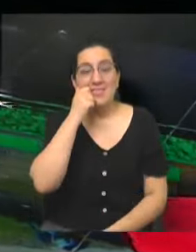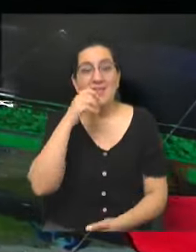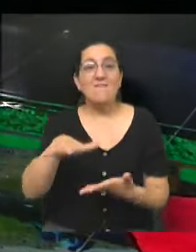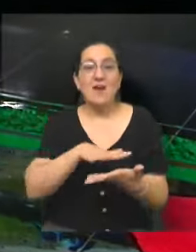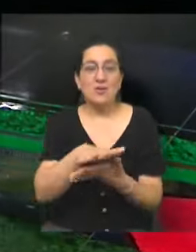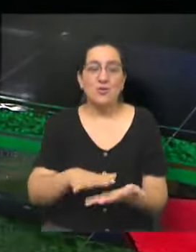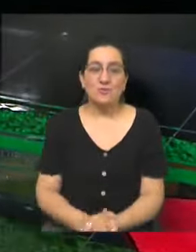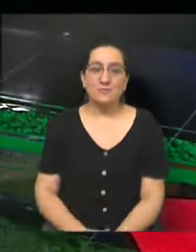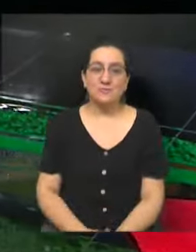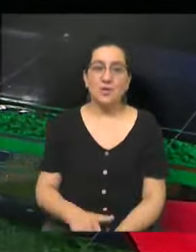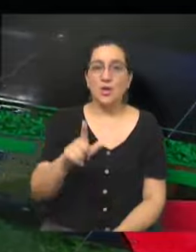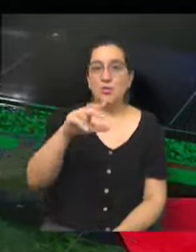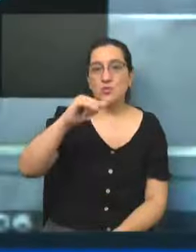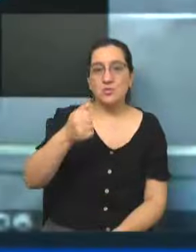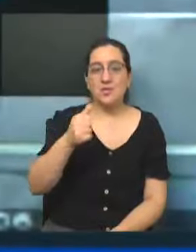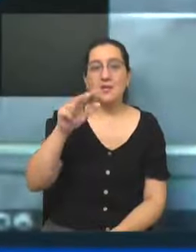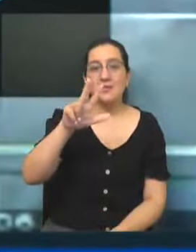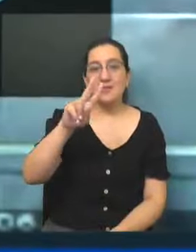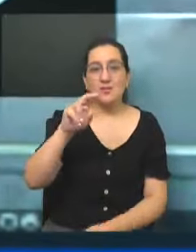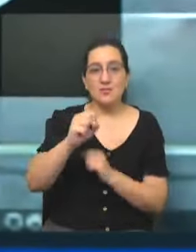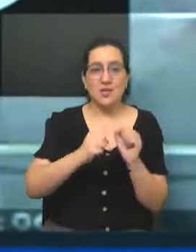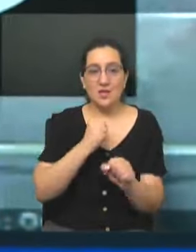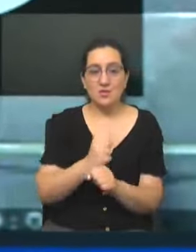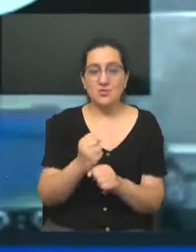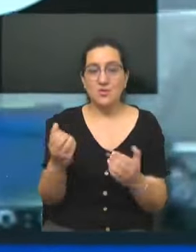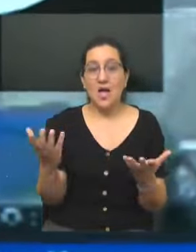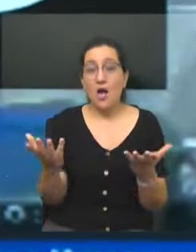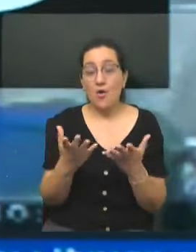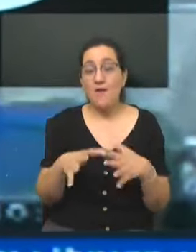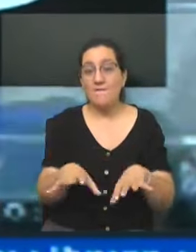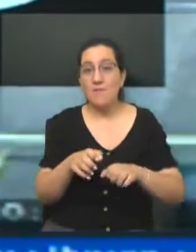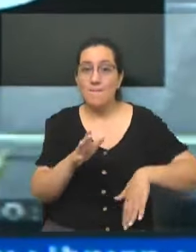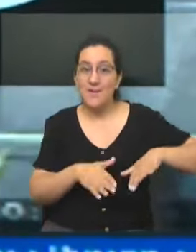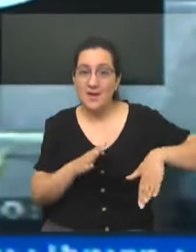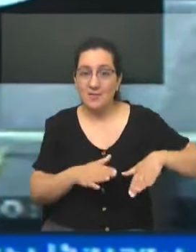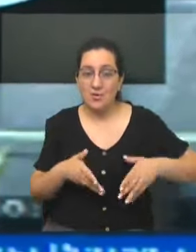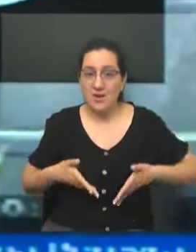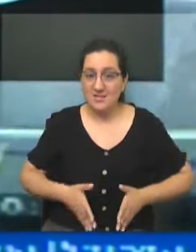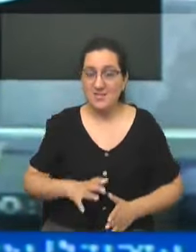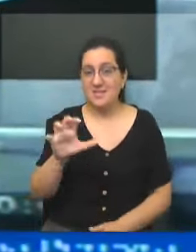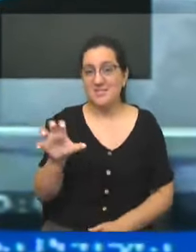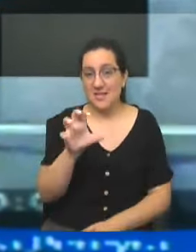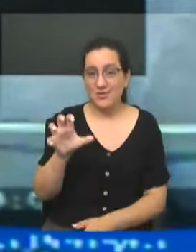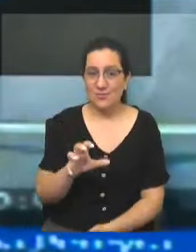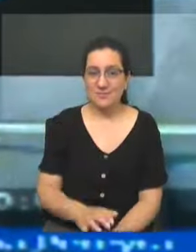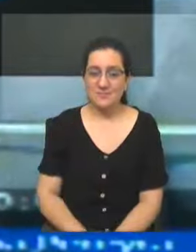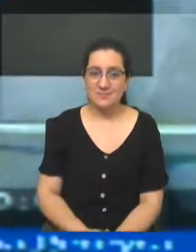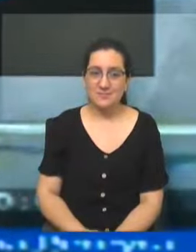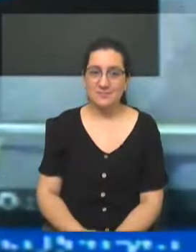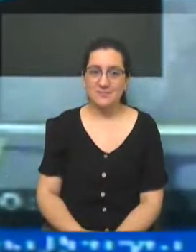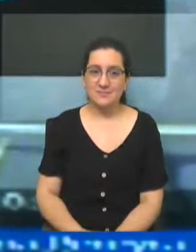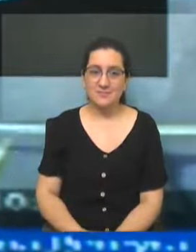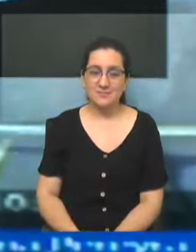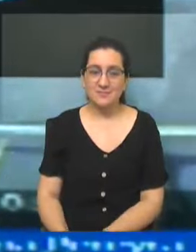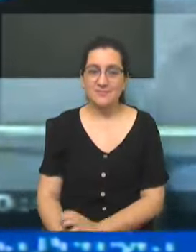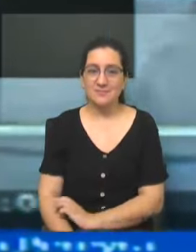barrio. Lucía, 32, actualmente Palermo. Ah, de nacimiento lindo. Cerro. Bueno, mira,